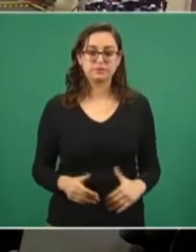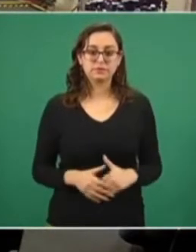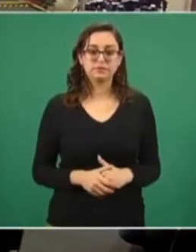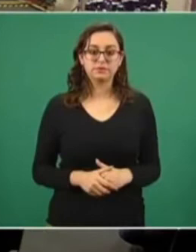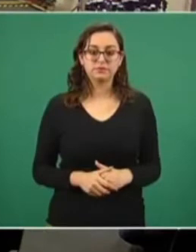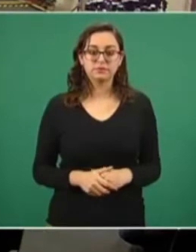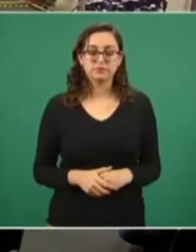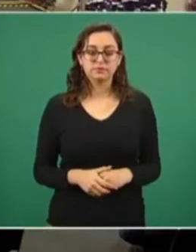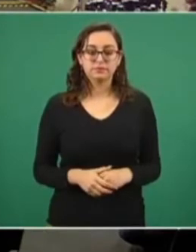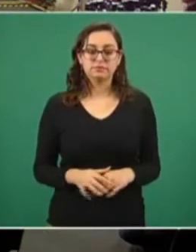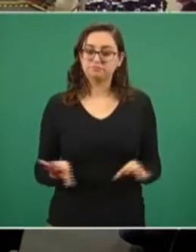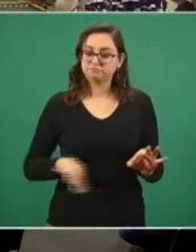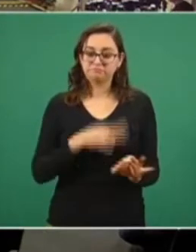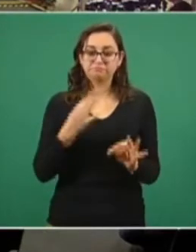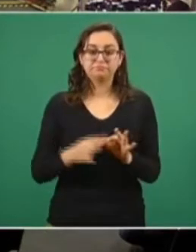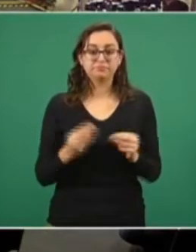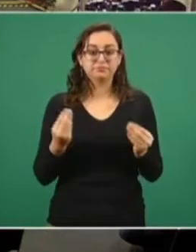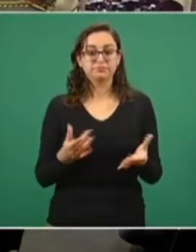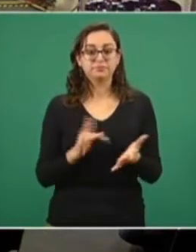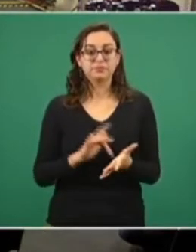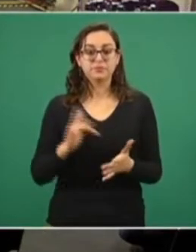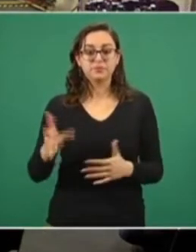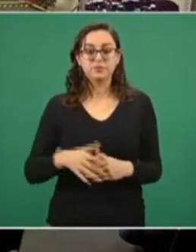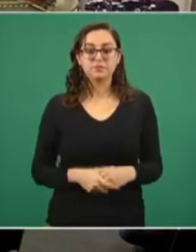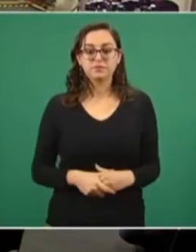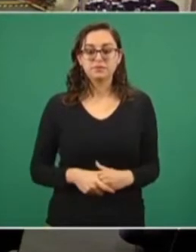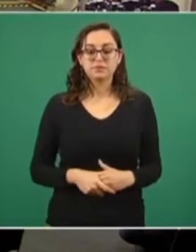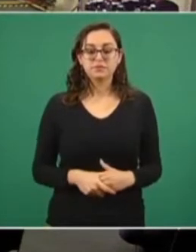Y es todo. Muchas gracias.